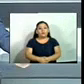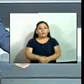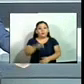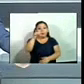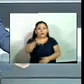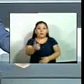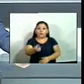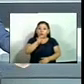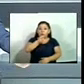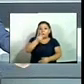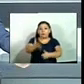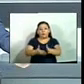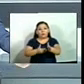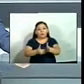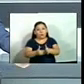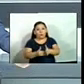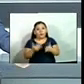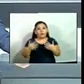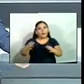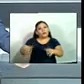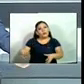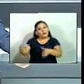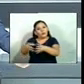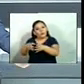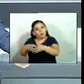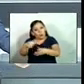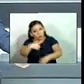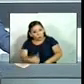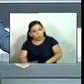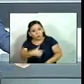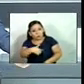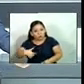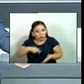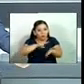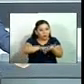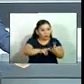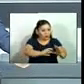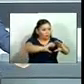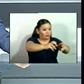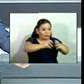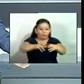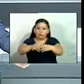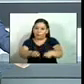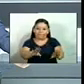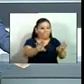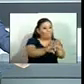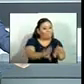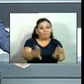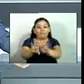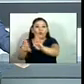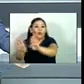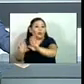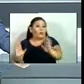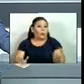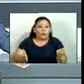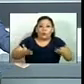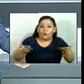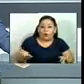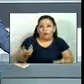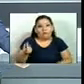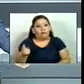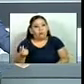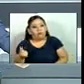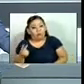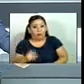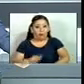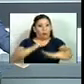Comenzamos con el detalle de las noticias. Comandos de salvamento continúa cerrando seccionales en el interior del país por falta de recursos y equipos de